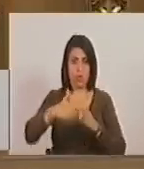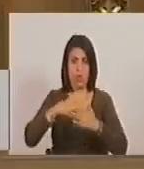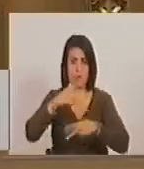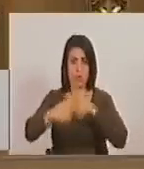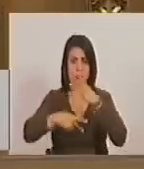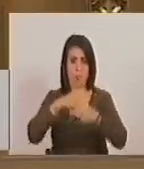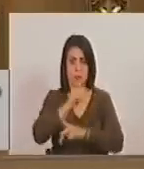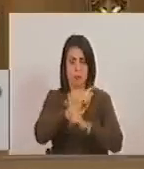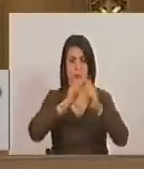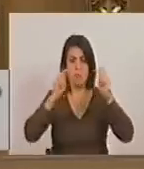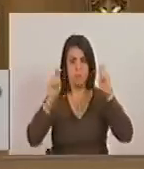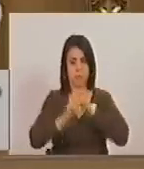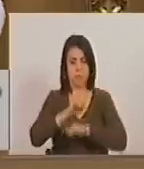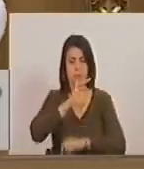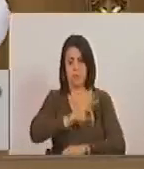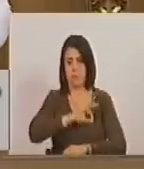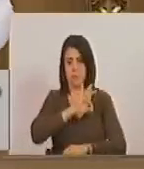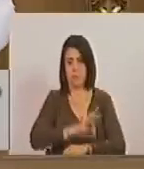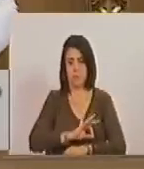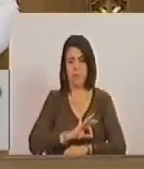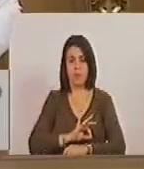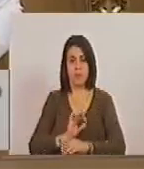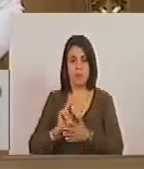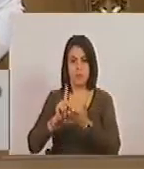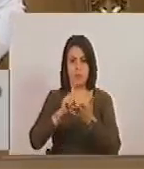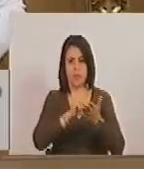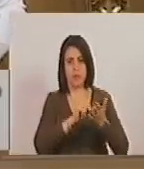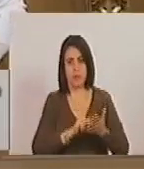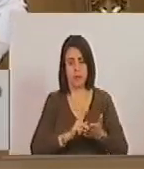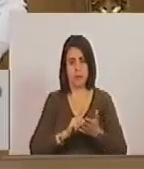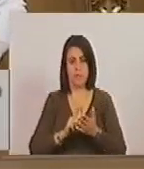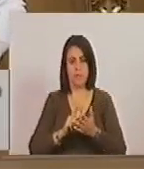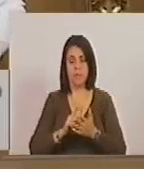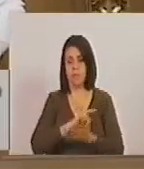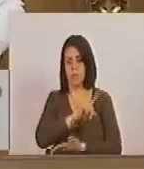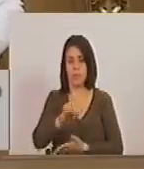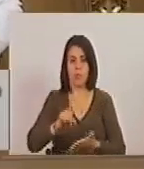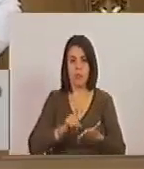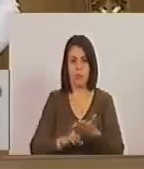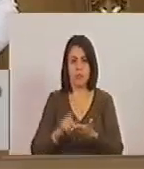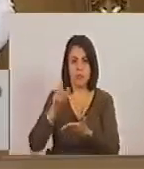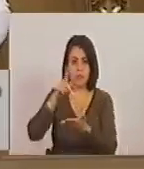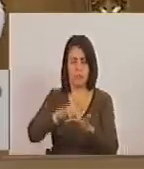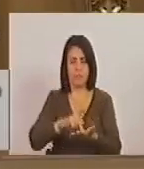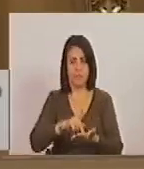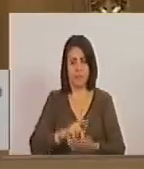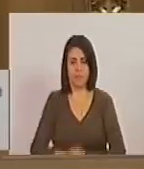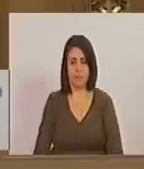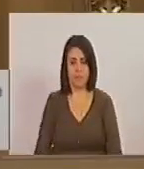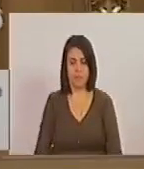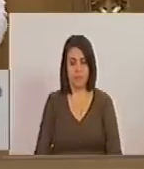proceso de transformación social con una participación directa y protagónica.